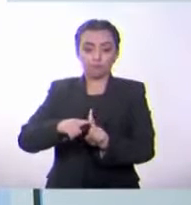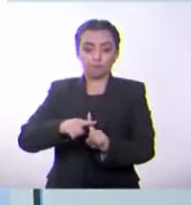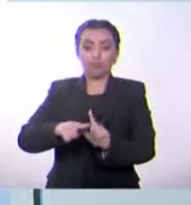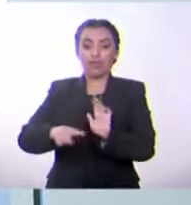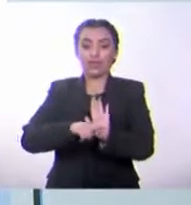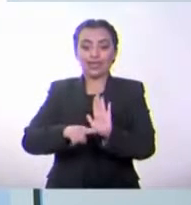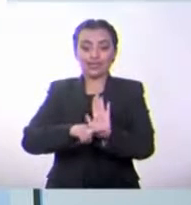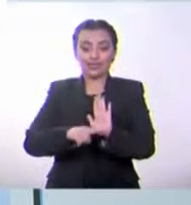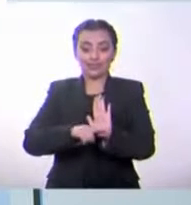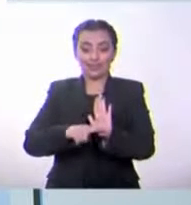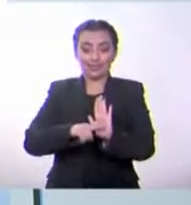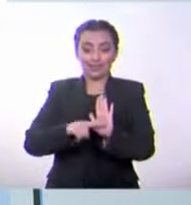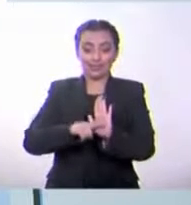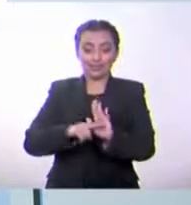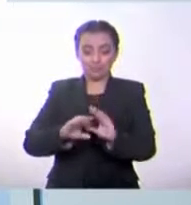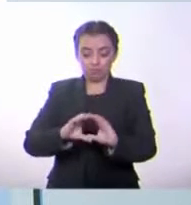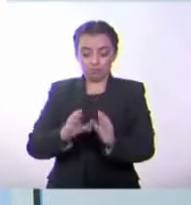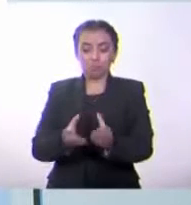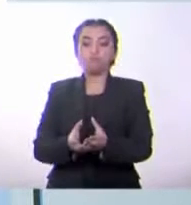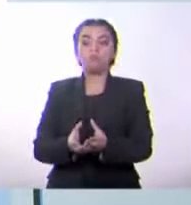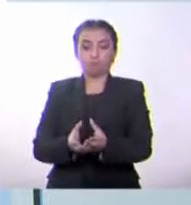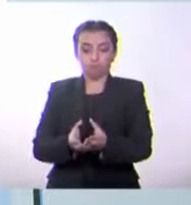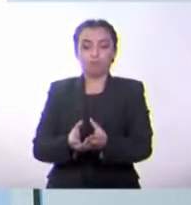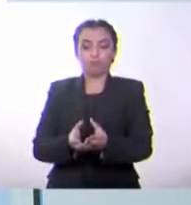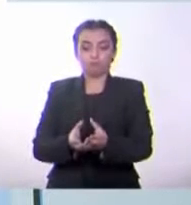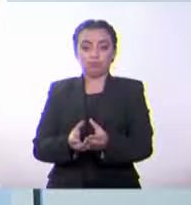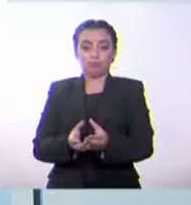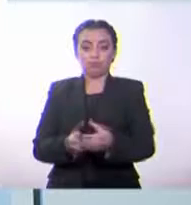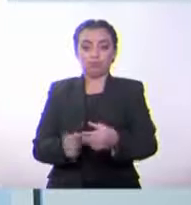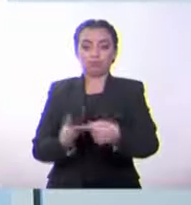del catión.